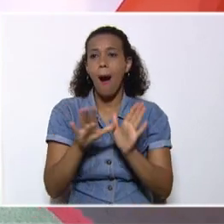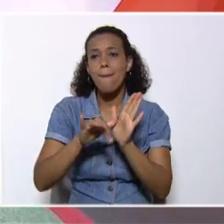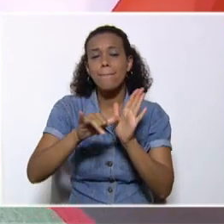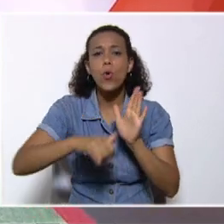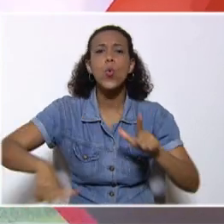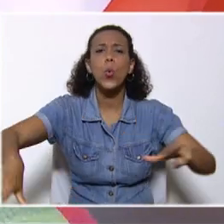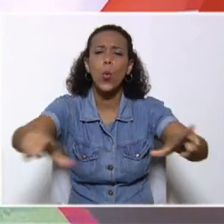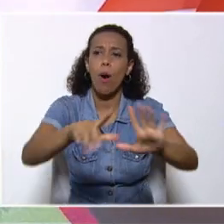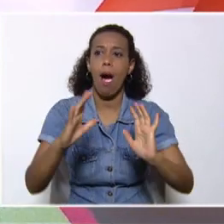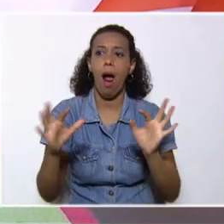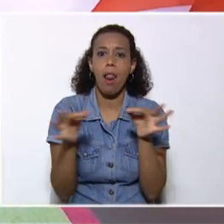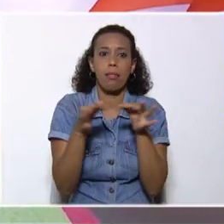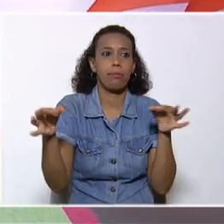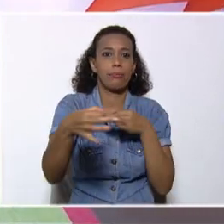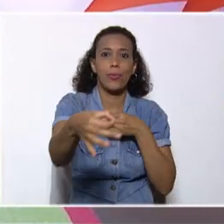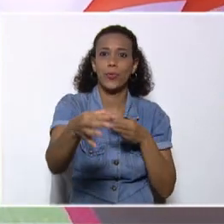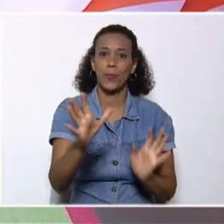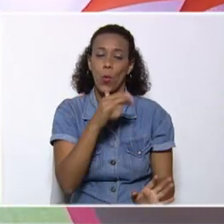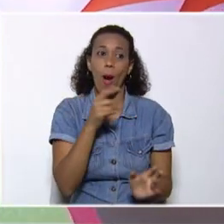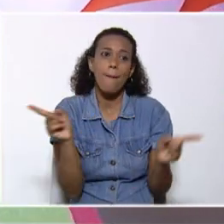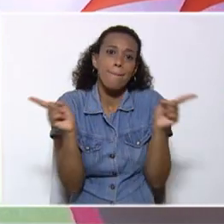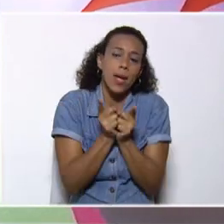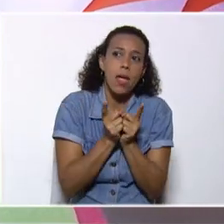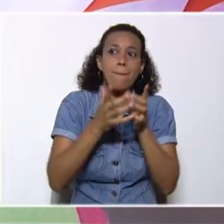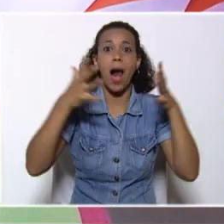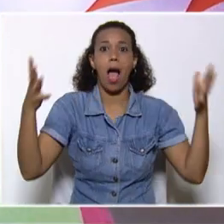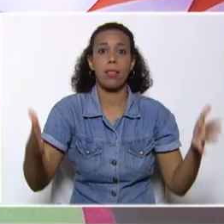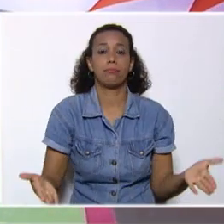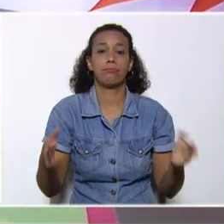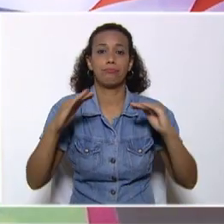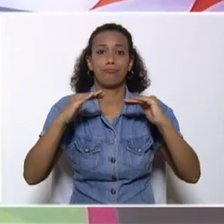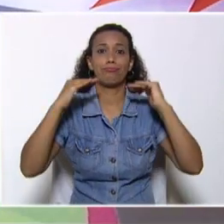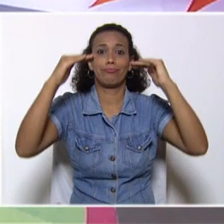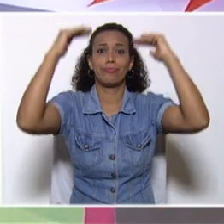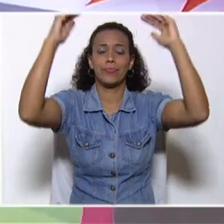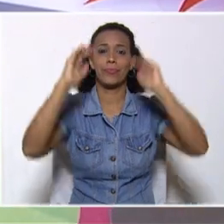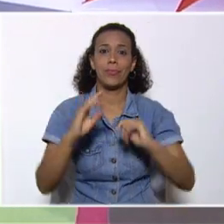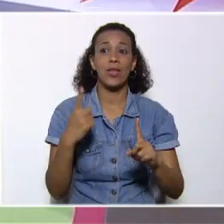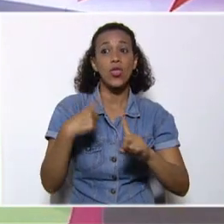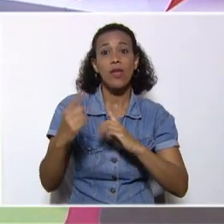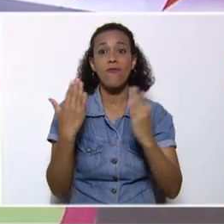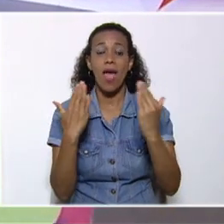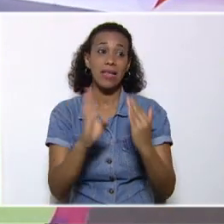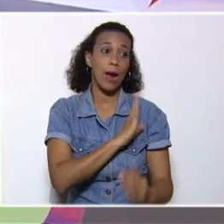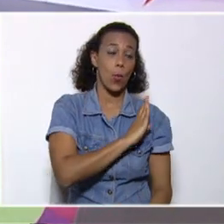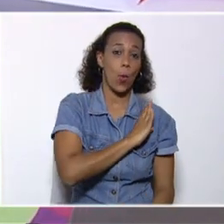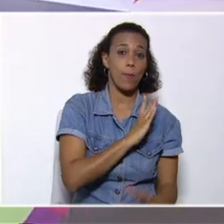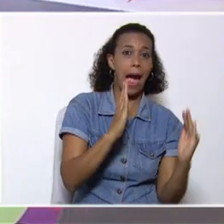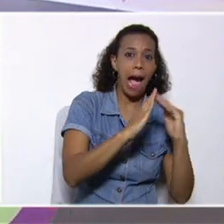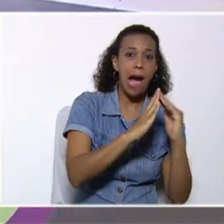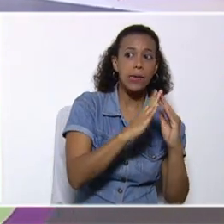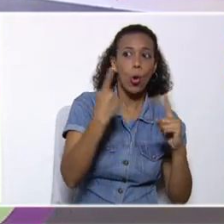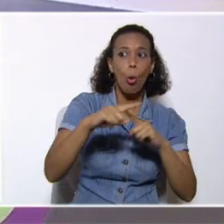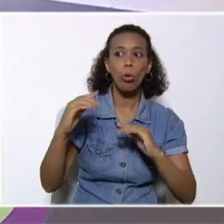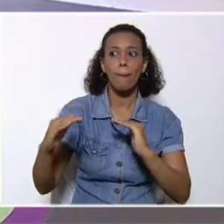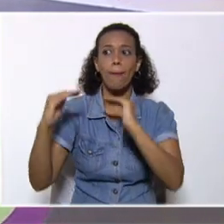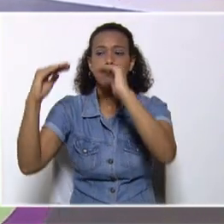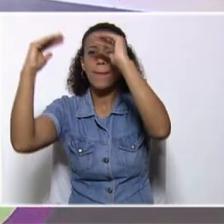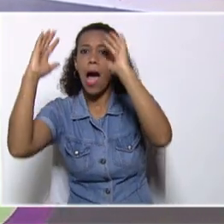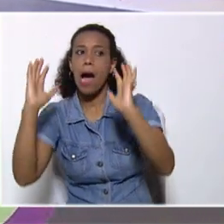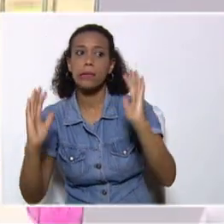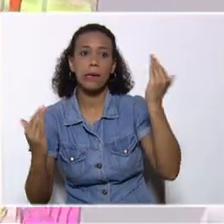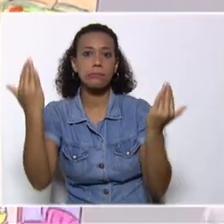todas tienen la misma distribución. Y así le vamos a ir mostrando entonces cuáles son las diferencias entre su propia casa y casas de otras